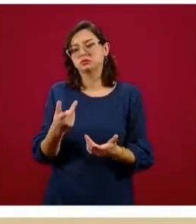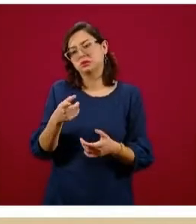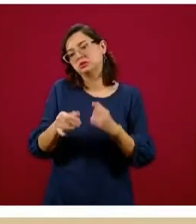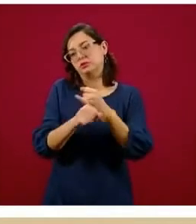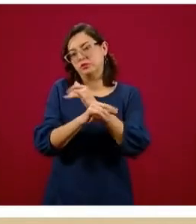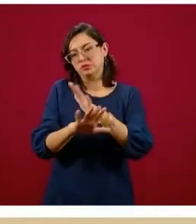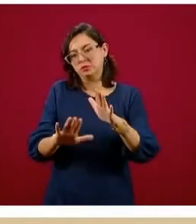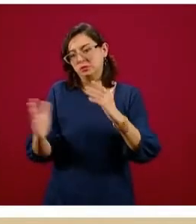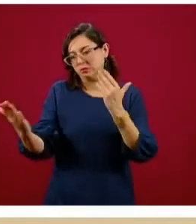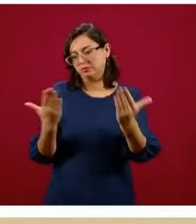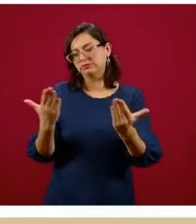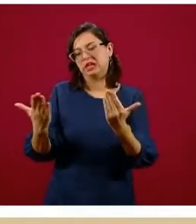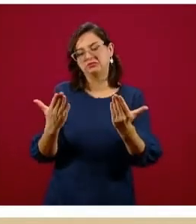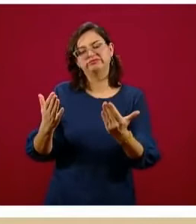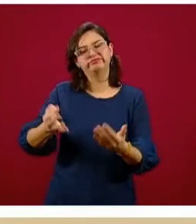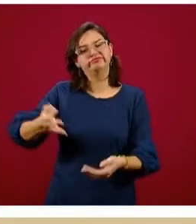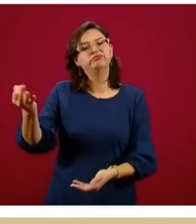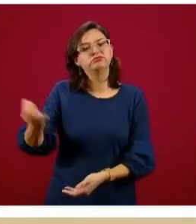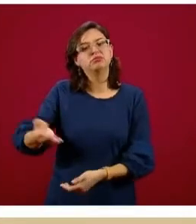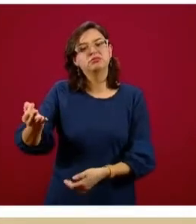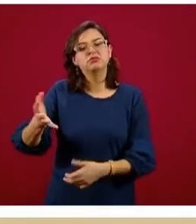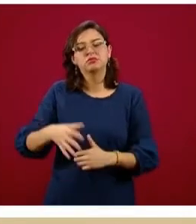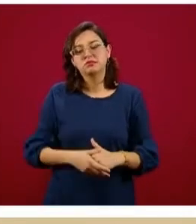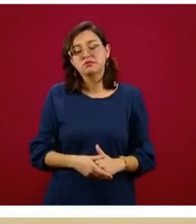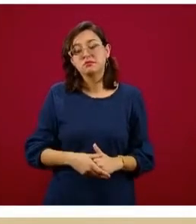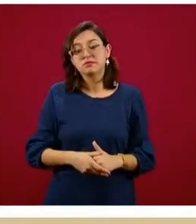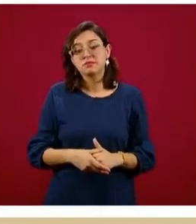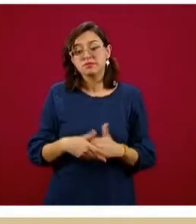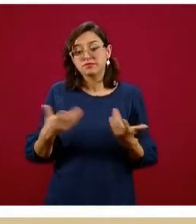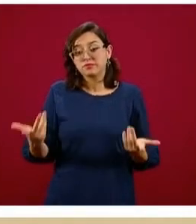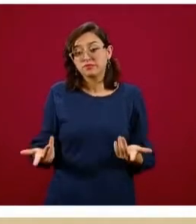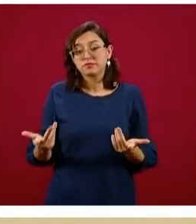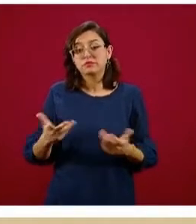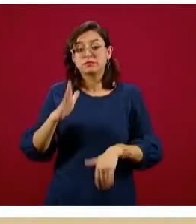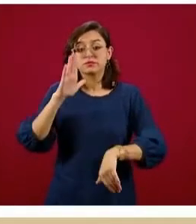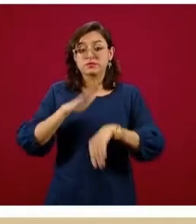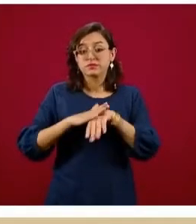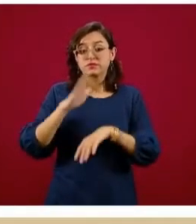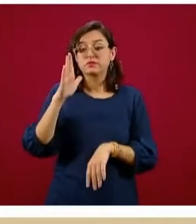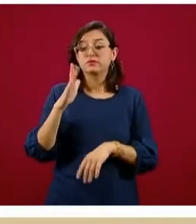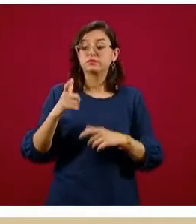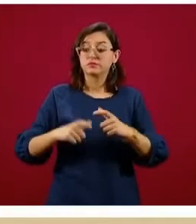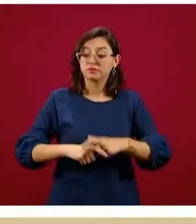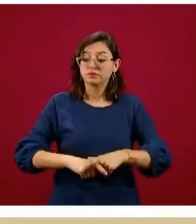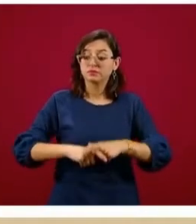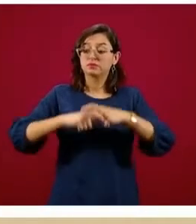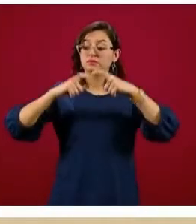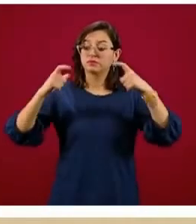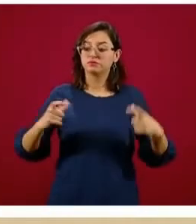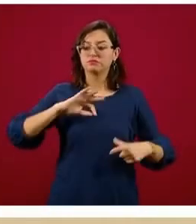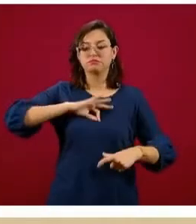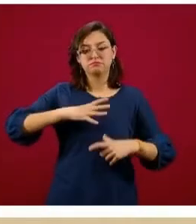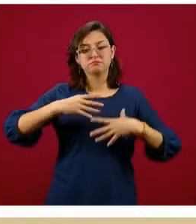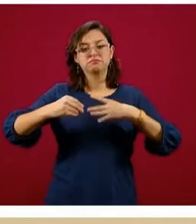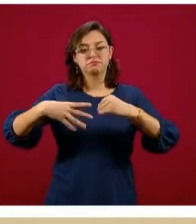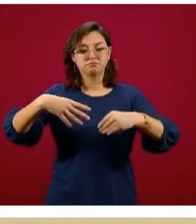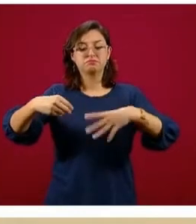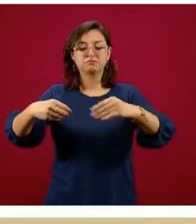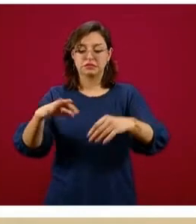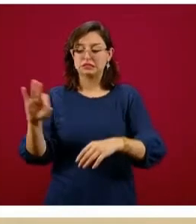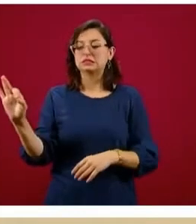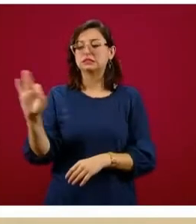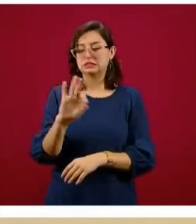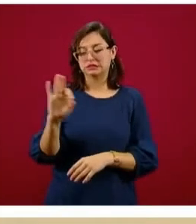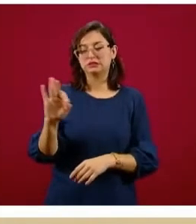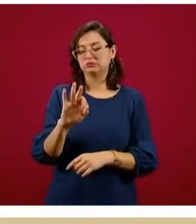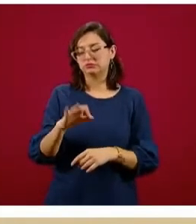con la información que estamos teniendo, es decir, se incrementa la notificación de casos sospechosos, por lo tanto hay una gran cantidad de ellos